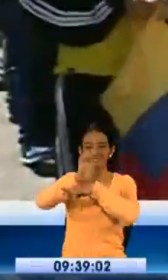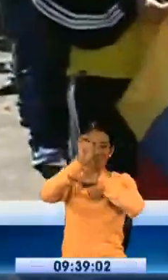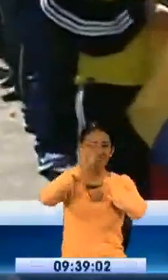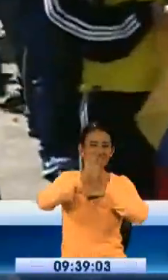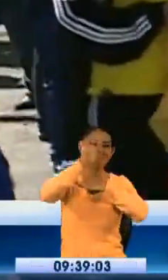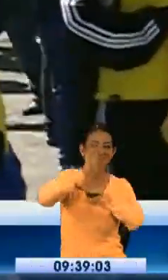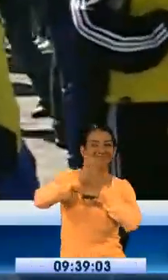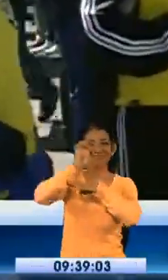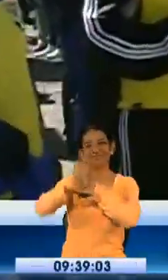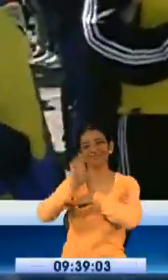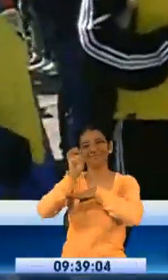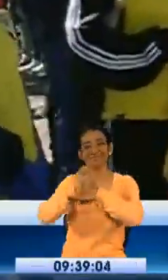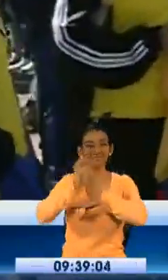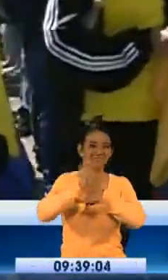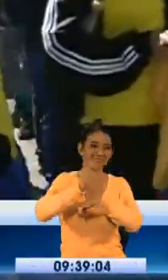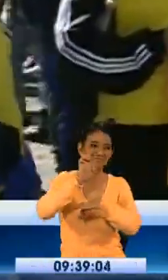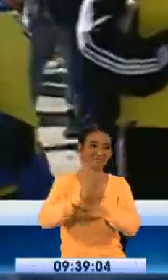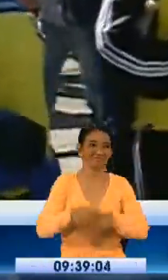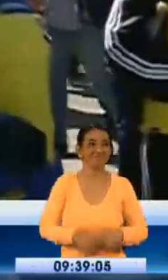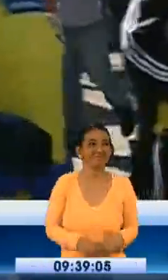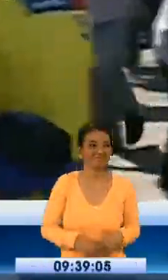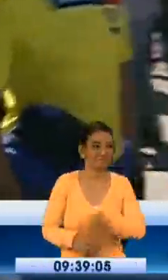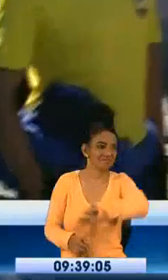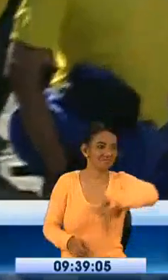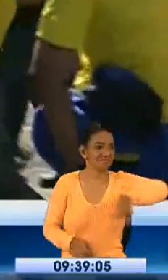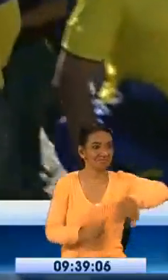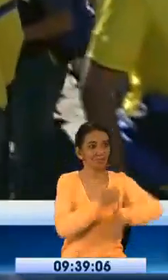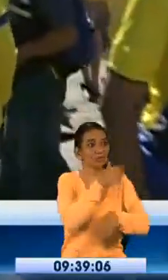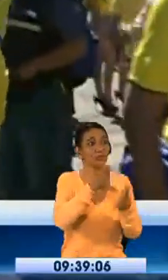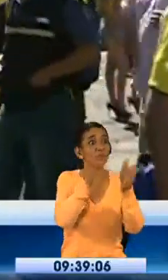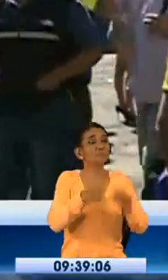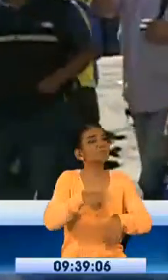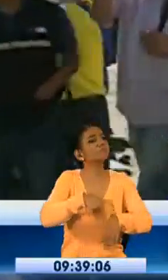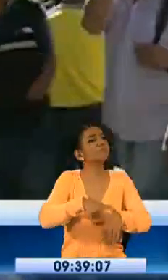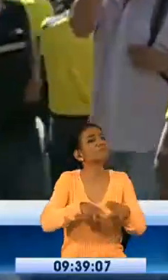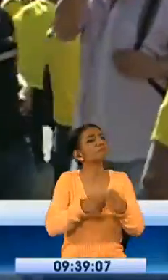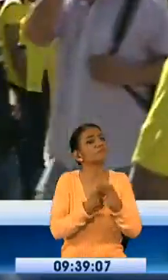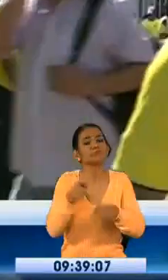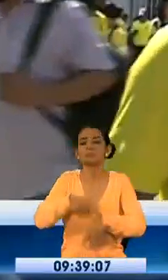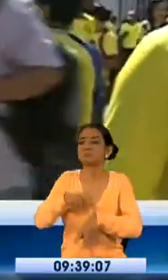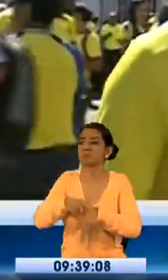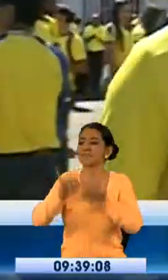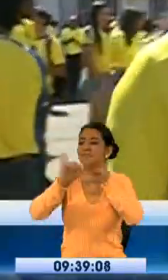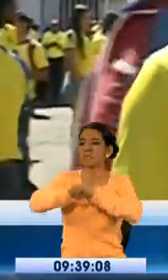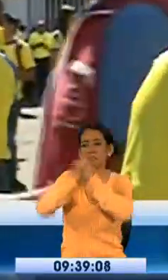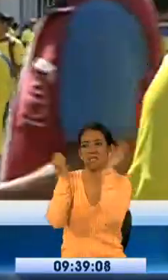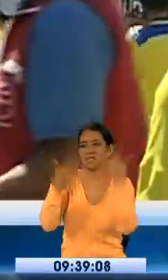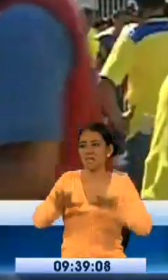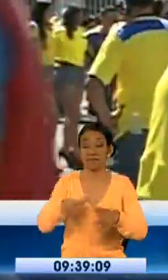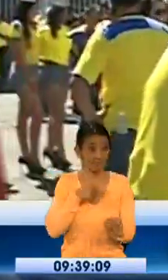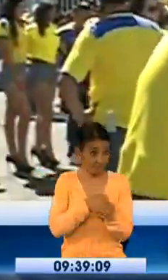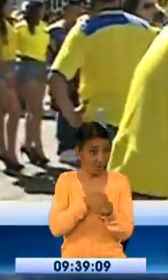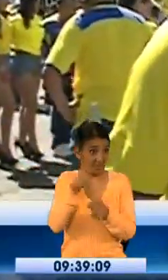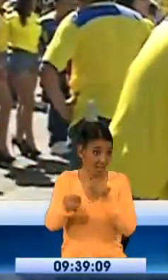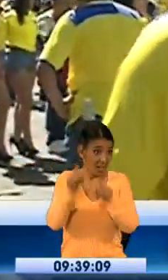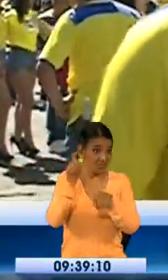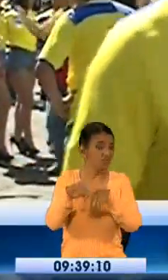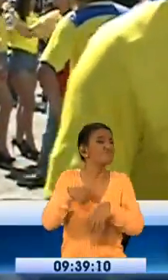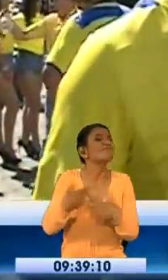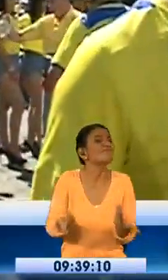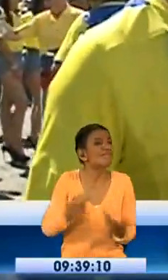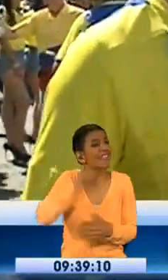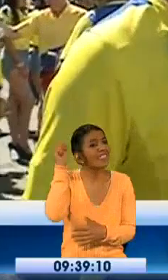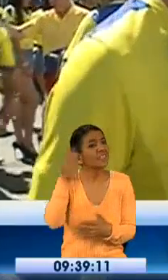¡Ecuador! ¡Ecuador! Bueno, aquí estamos con otro ciudadano. ¿Usted desde qué horas está aquí? Desde las 6 de la mañana. Apoyando a la selección. ¿Cuál es su